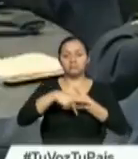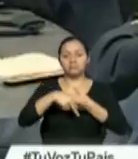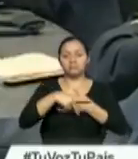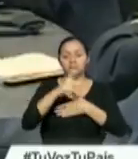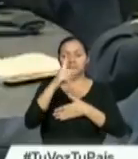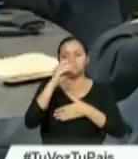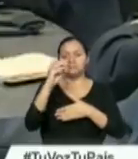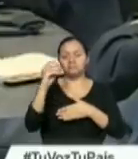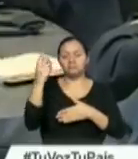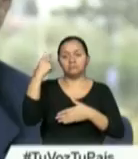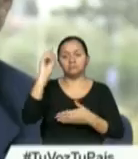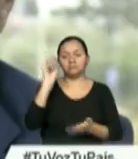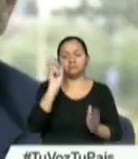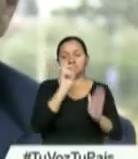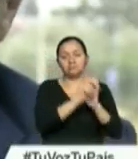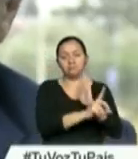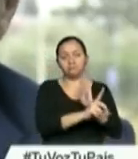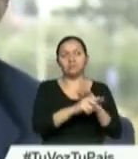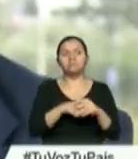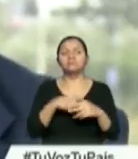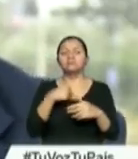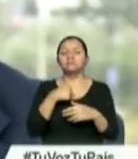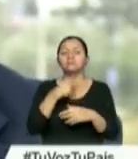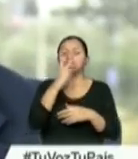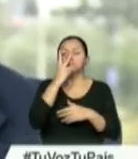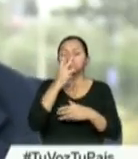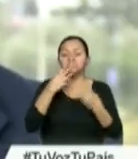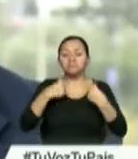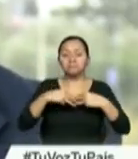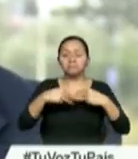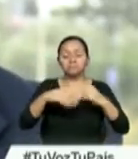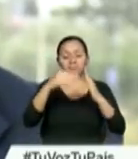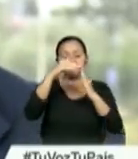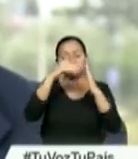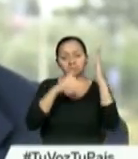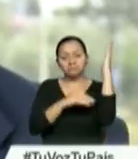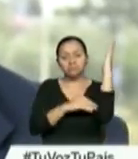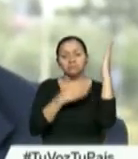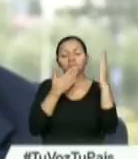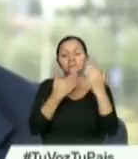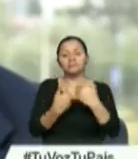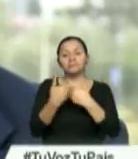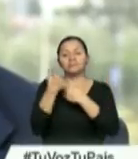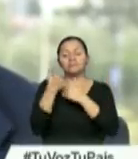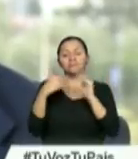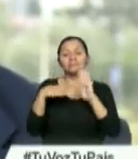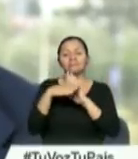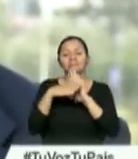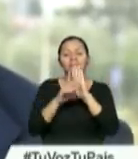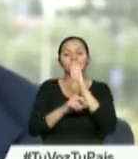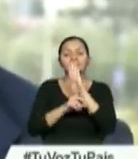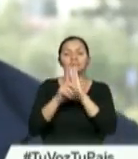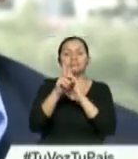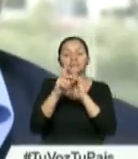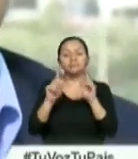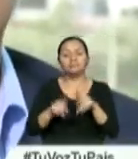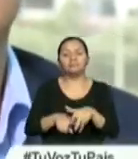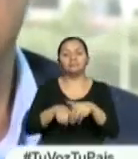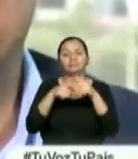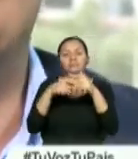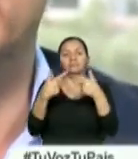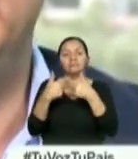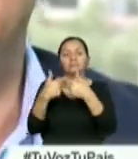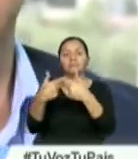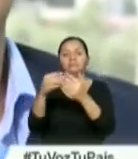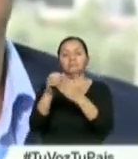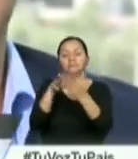100 millones de dólares. Tendremos que encontrar instrumentos desde el lado de un banco de desarrollo para empezar a financiar proyectos